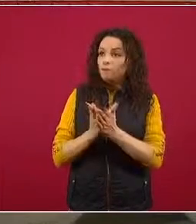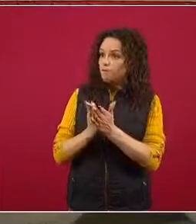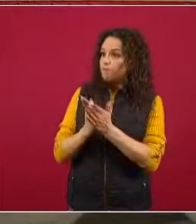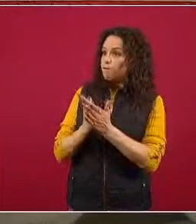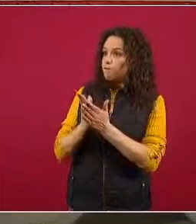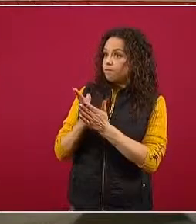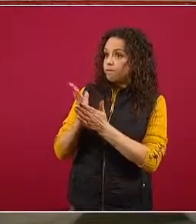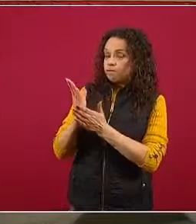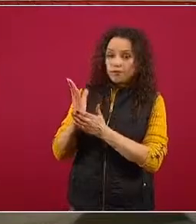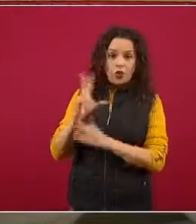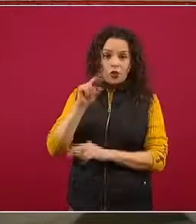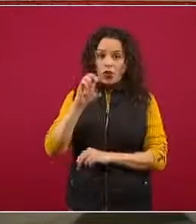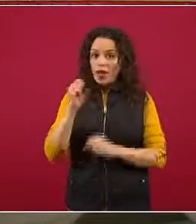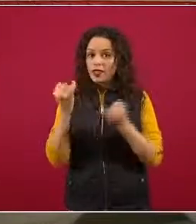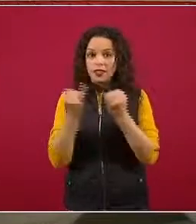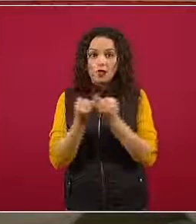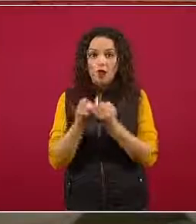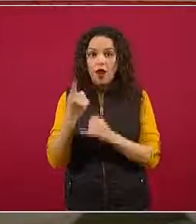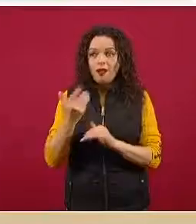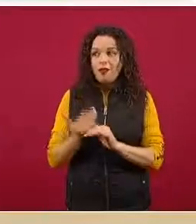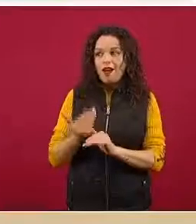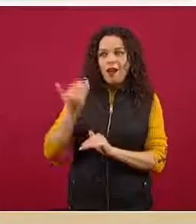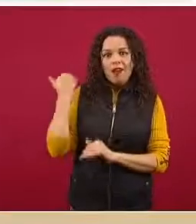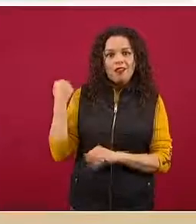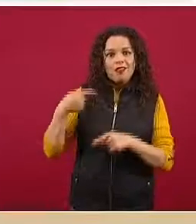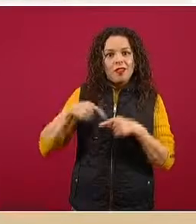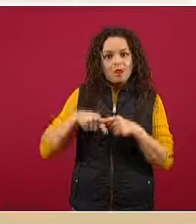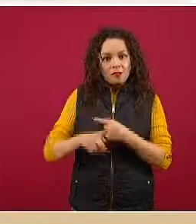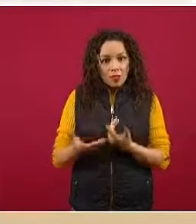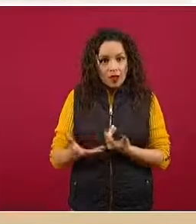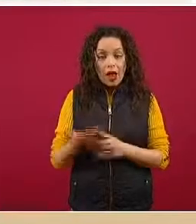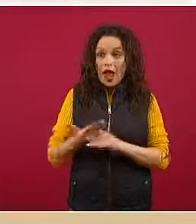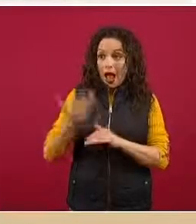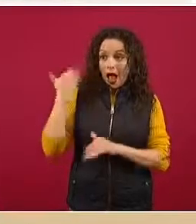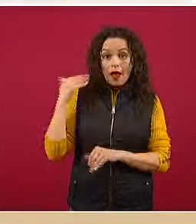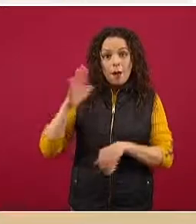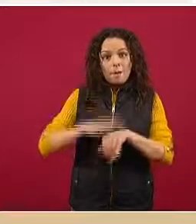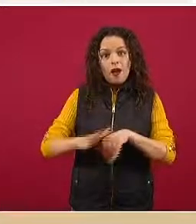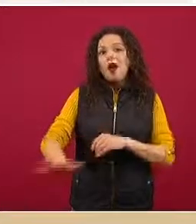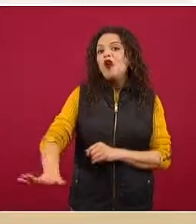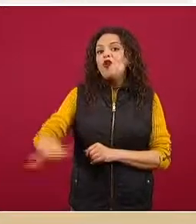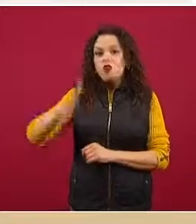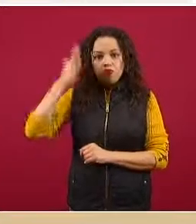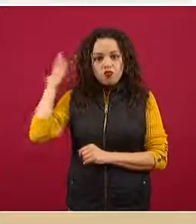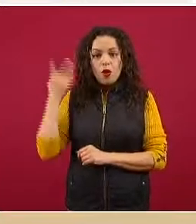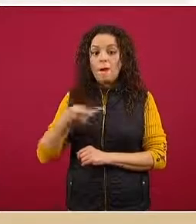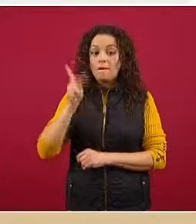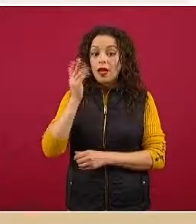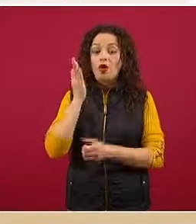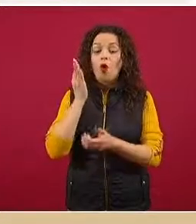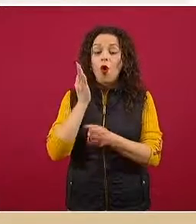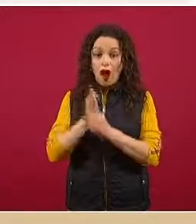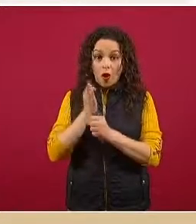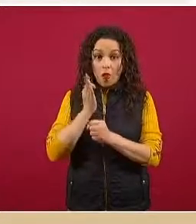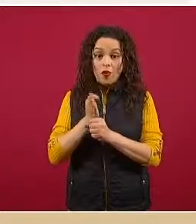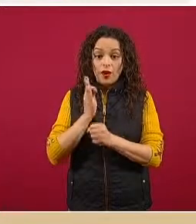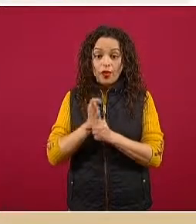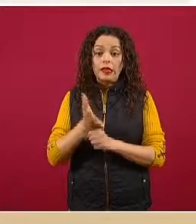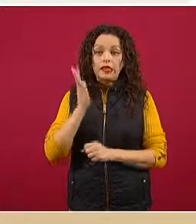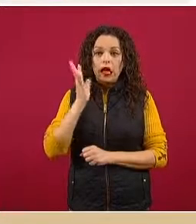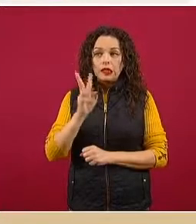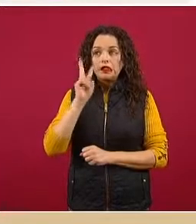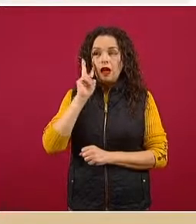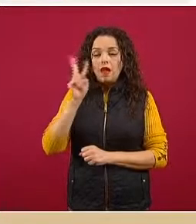sido igual que al inicio, que fue bastante más rápida, ya estamos llegando, al igual que en la